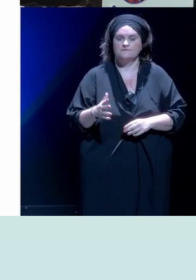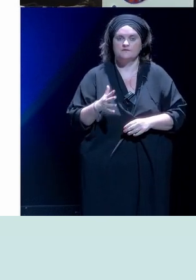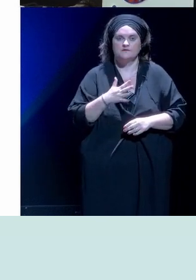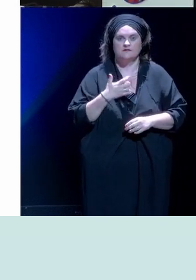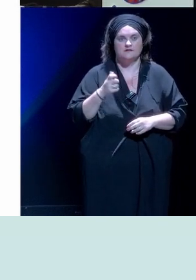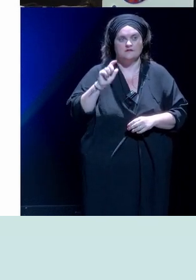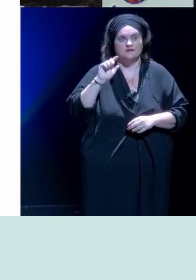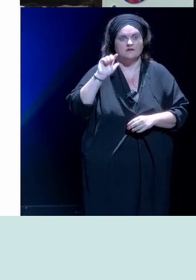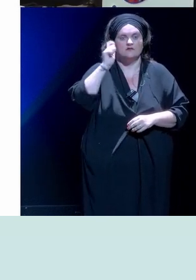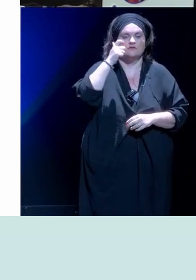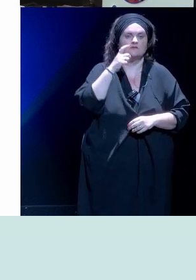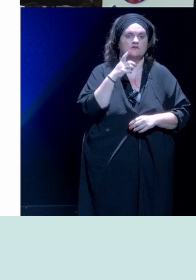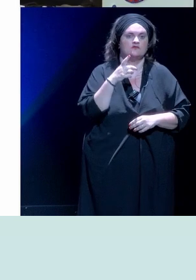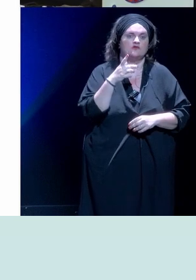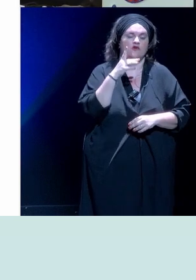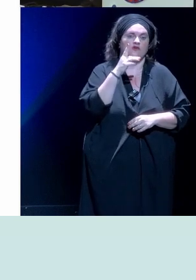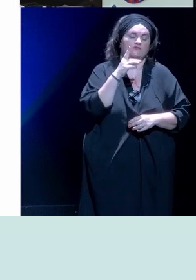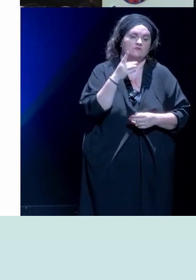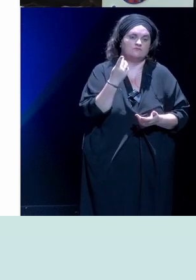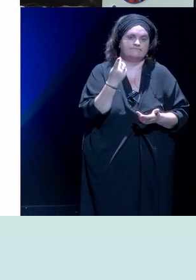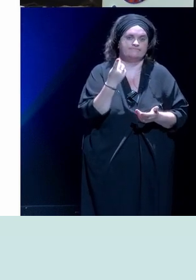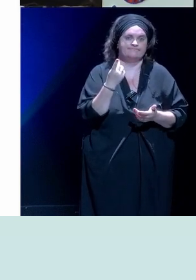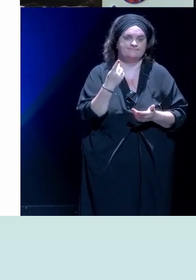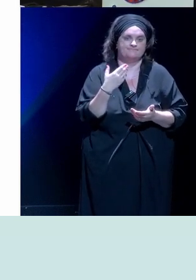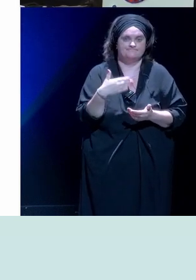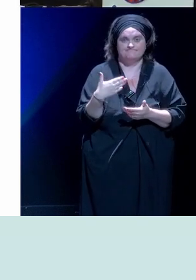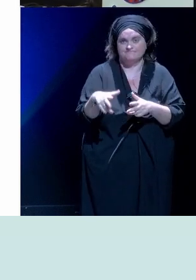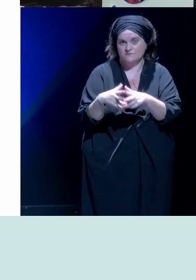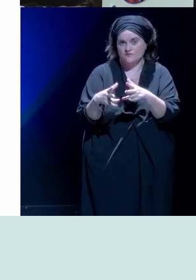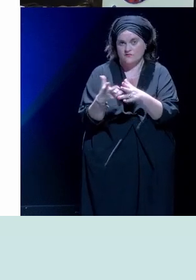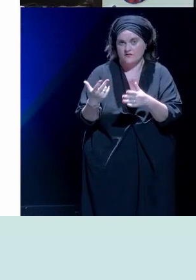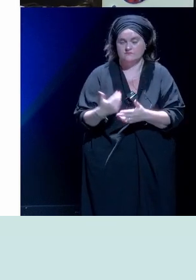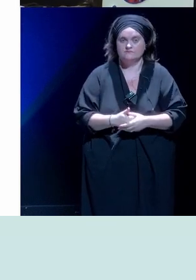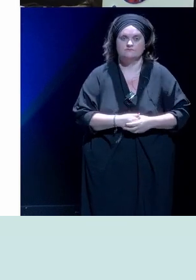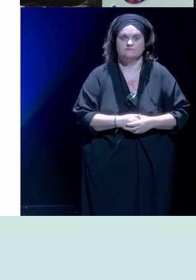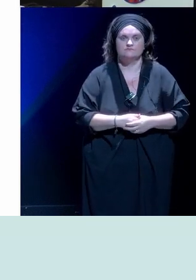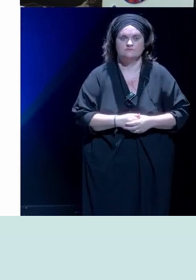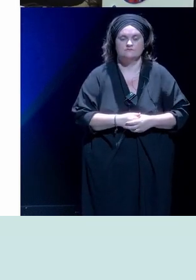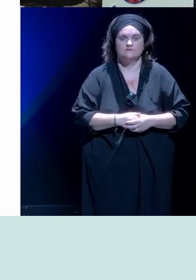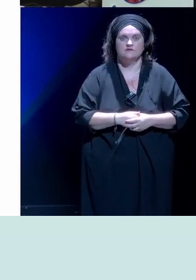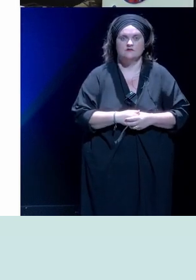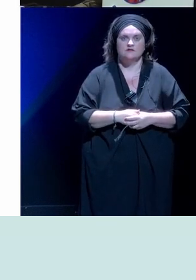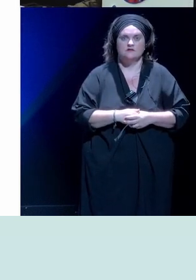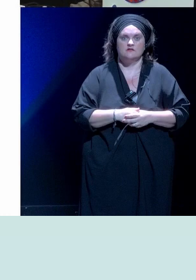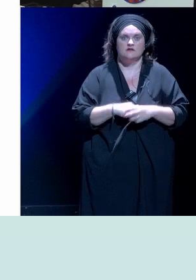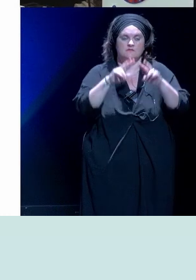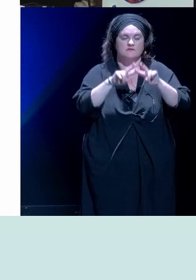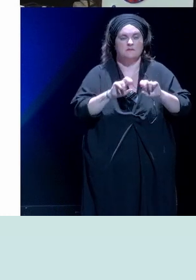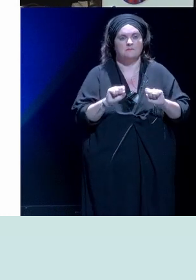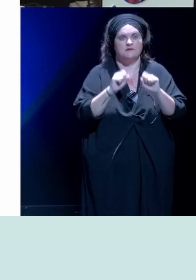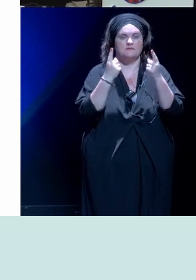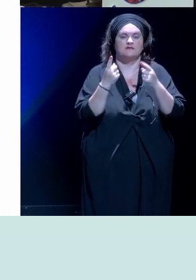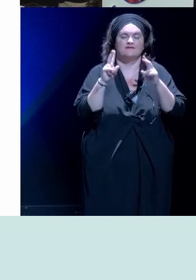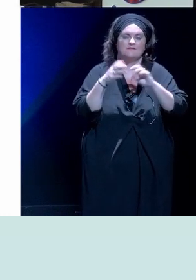de descalificación social que he estudiado en mis primeras investigaciones sobre